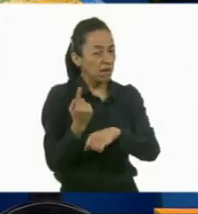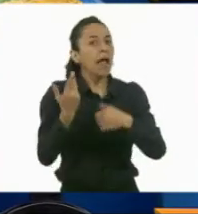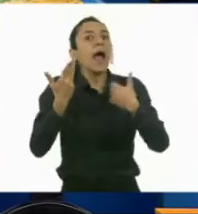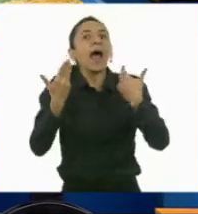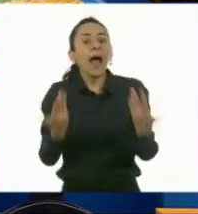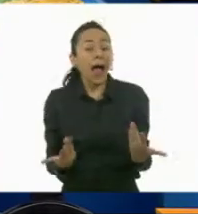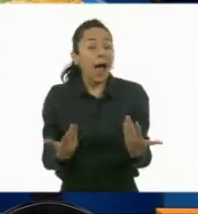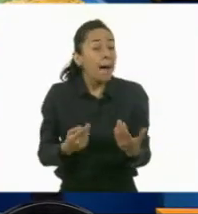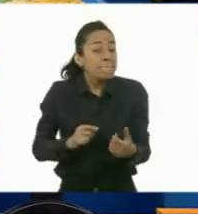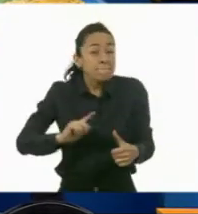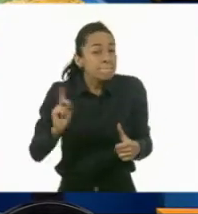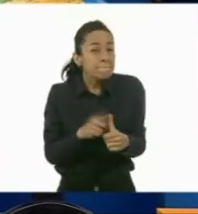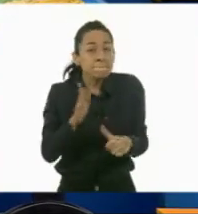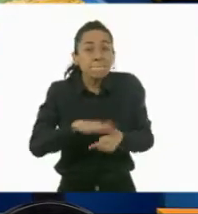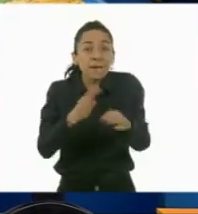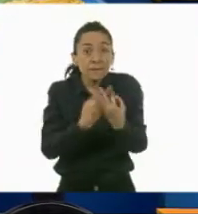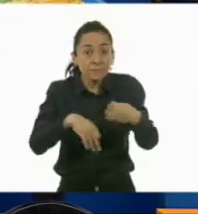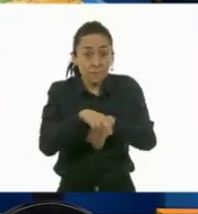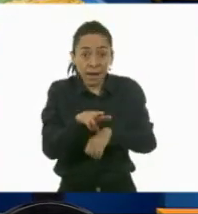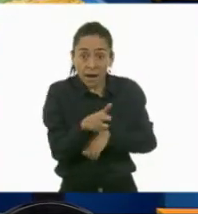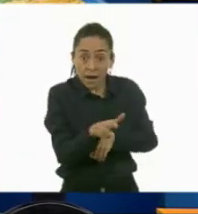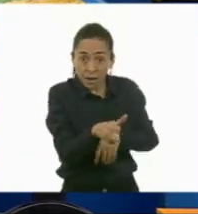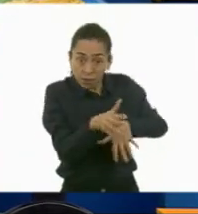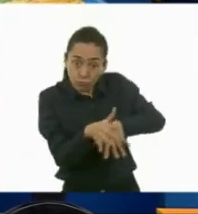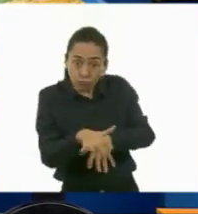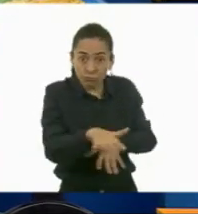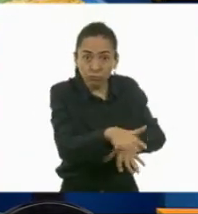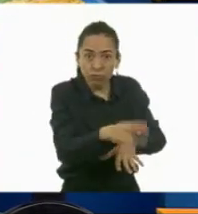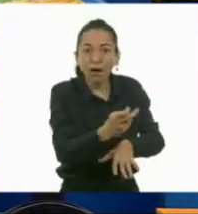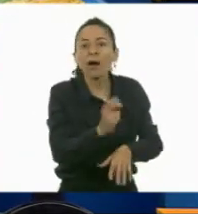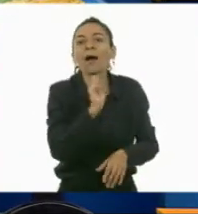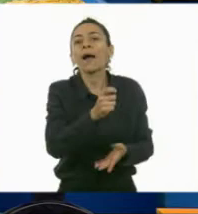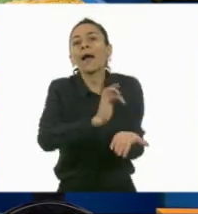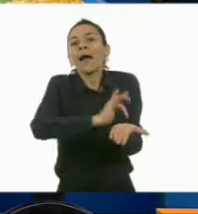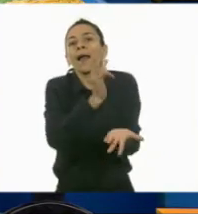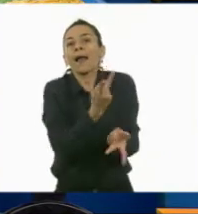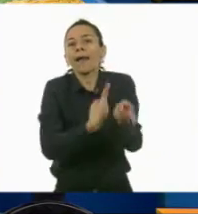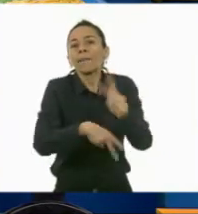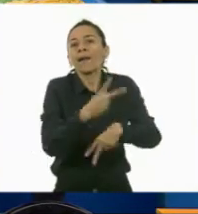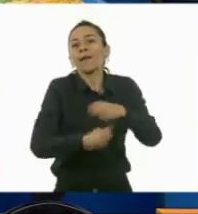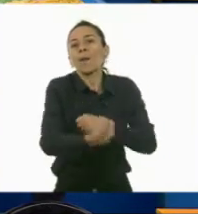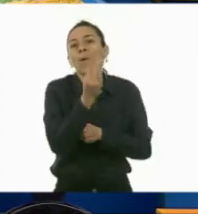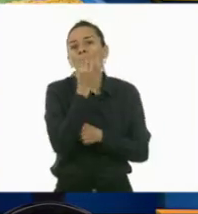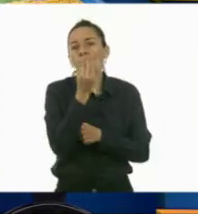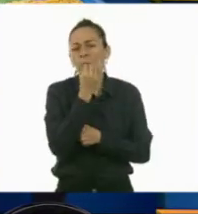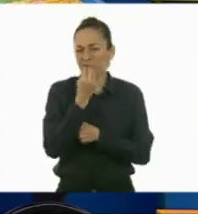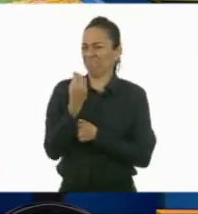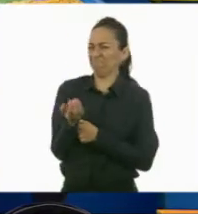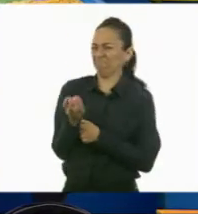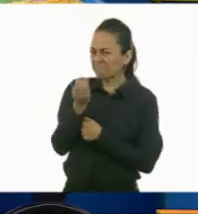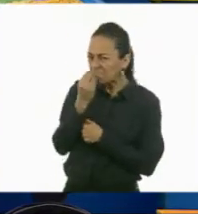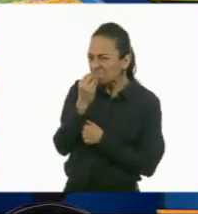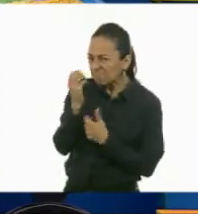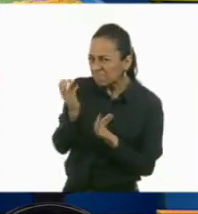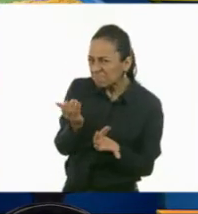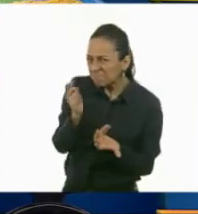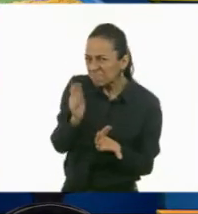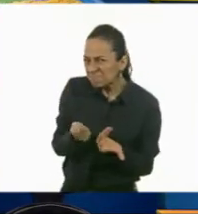podamos tener alimento. ¿Y por qué alimento? Si tengo un río cerca, puedo crear un